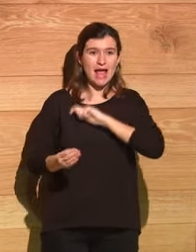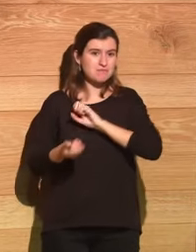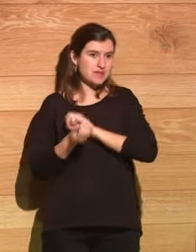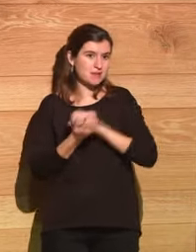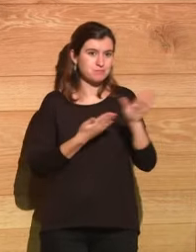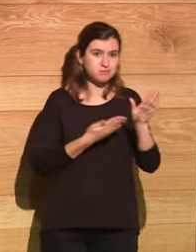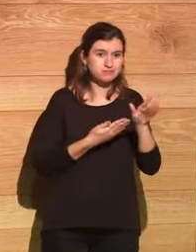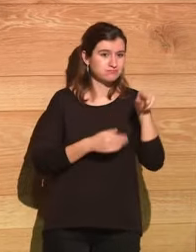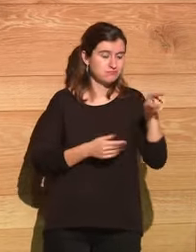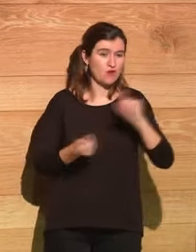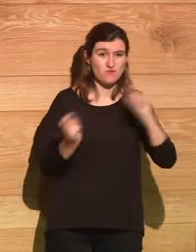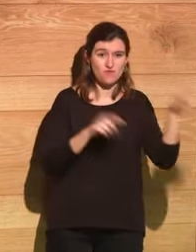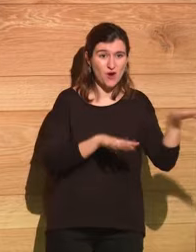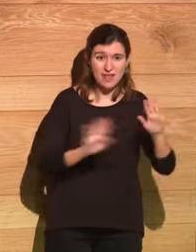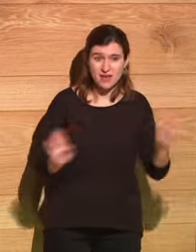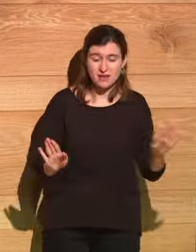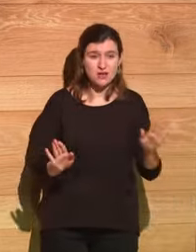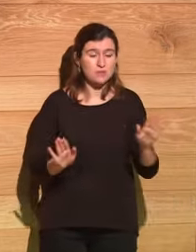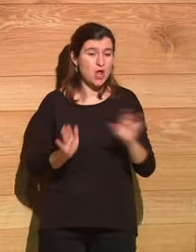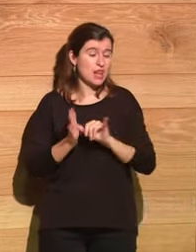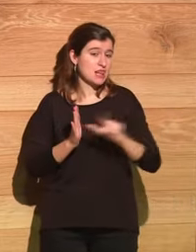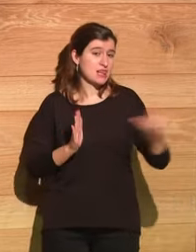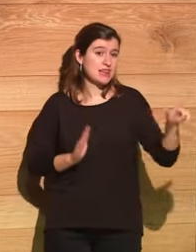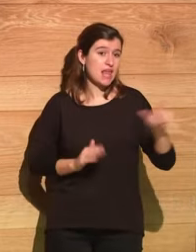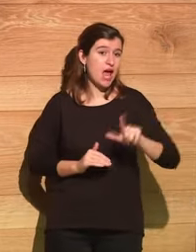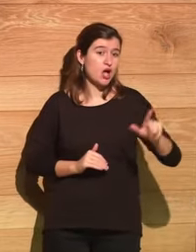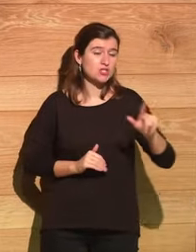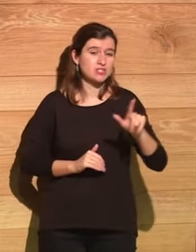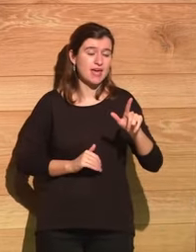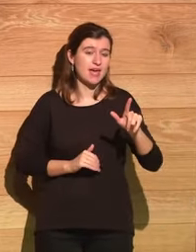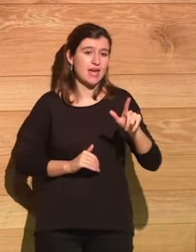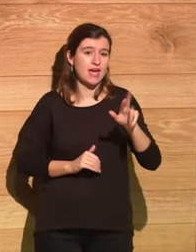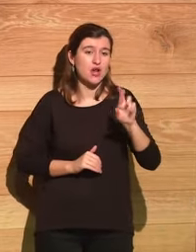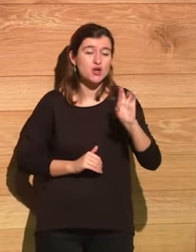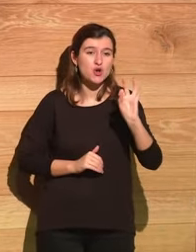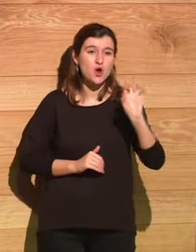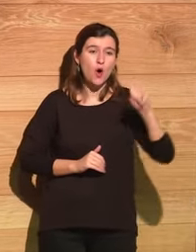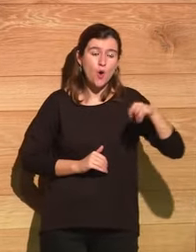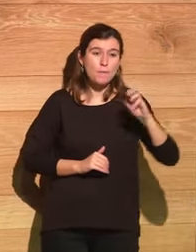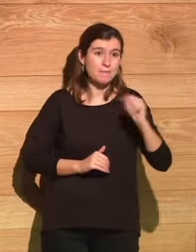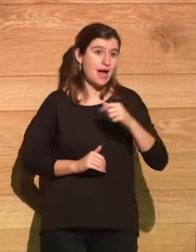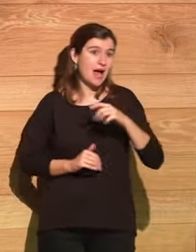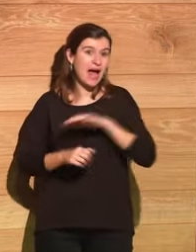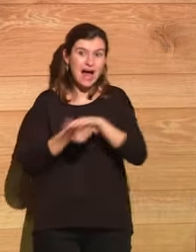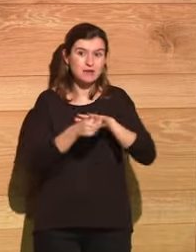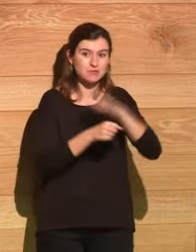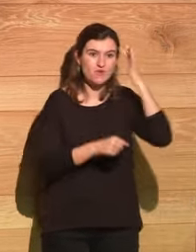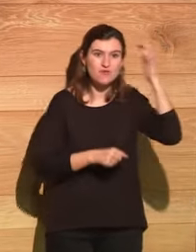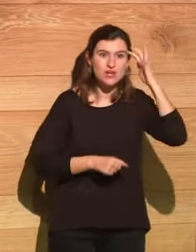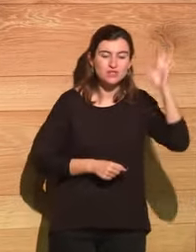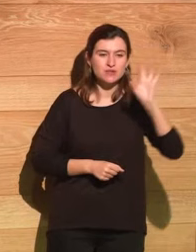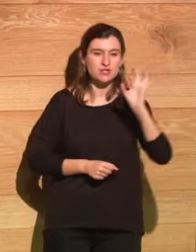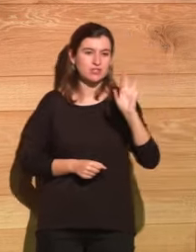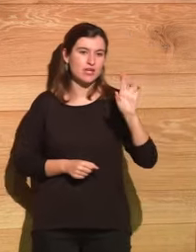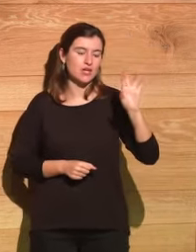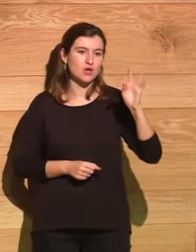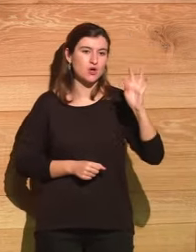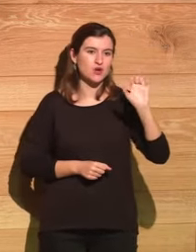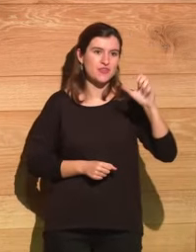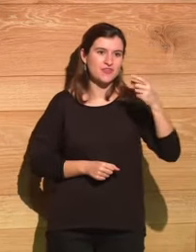academia, completamente alejada de sus amigos de Roma, de los ámbitos filosóficos de Ortega y demás,